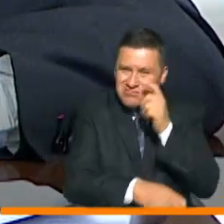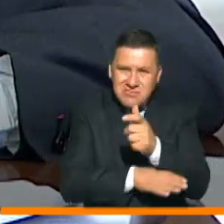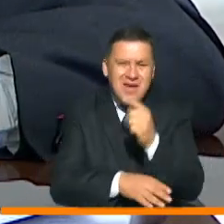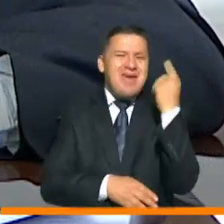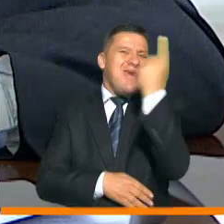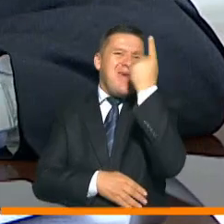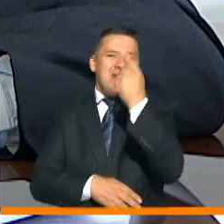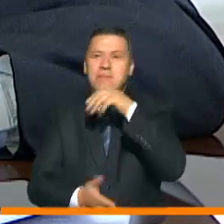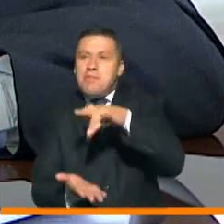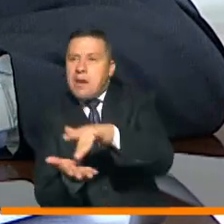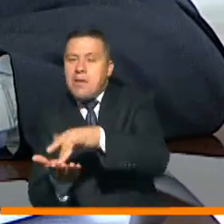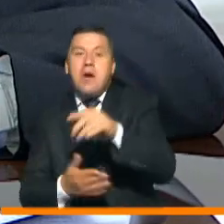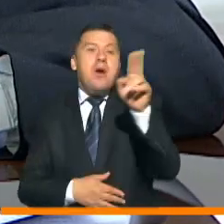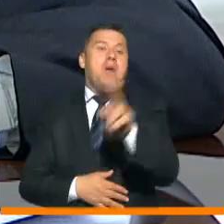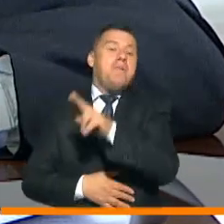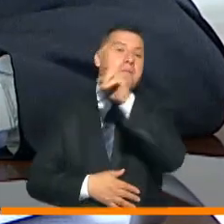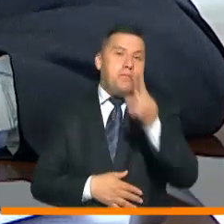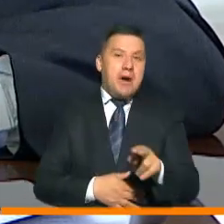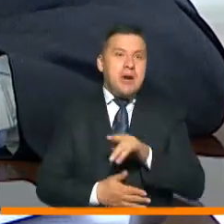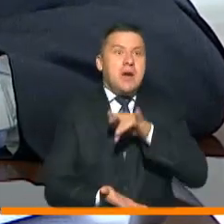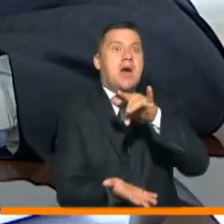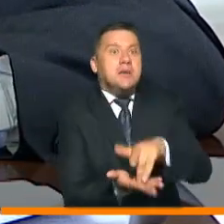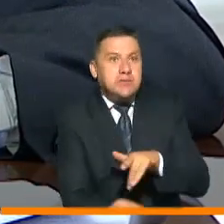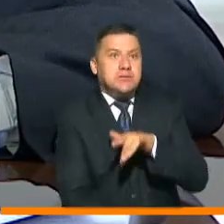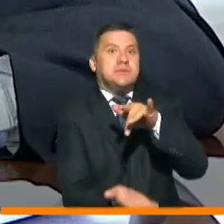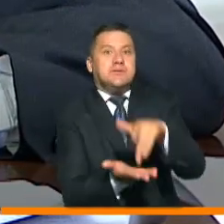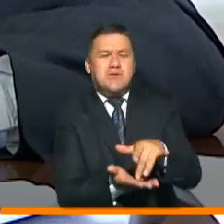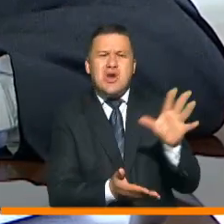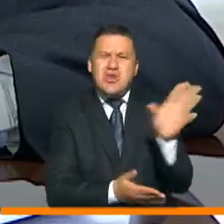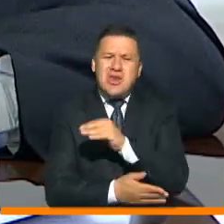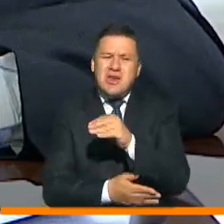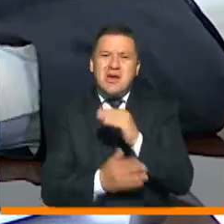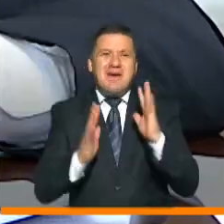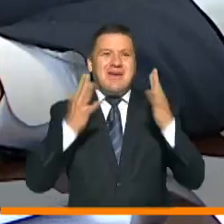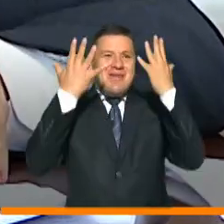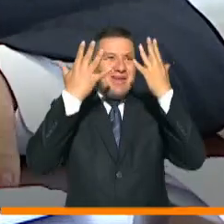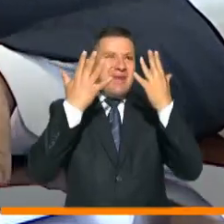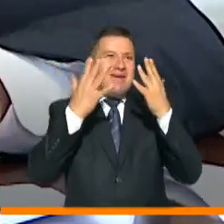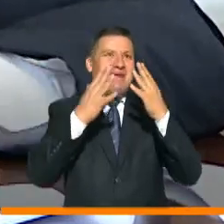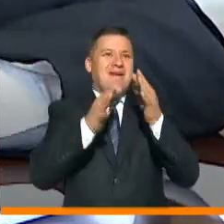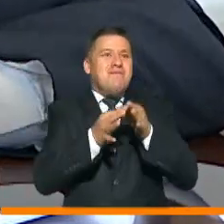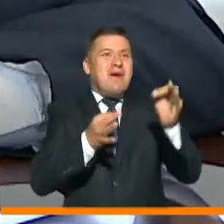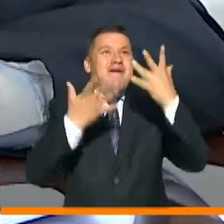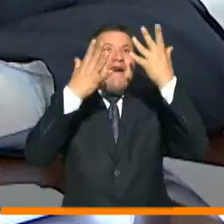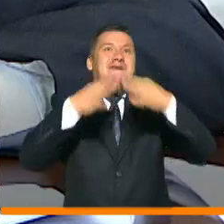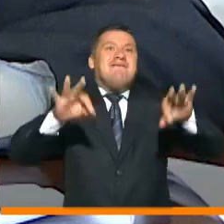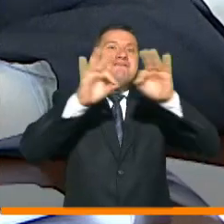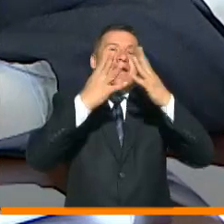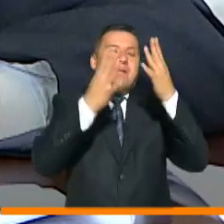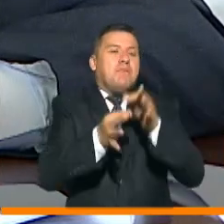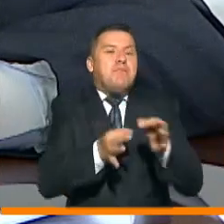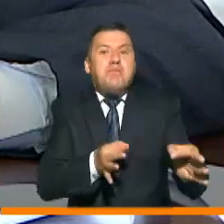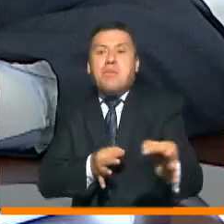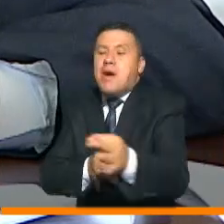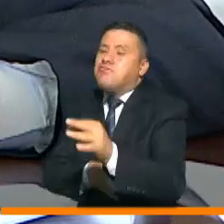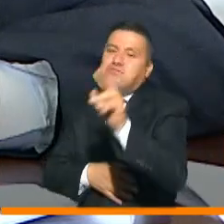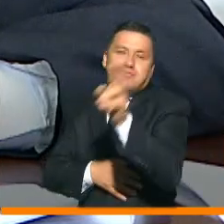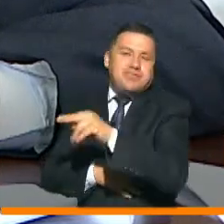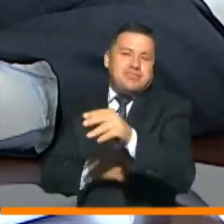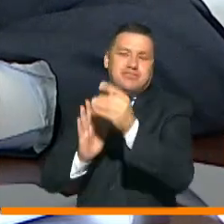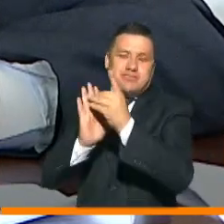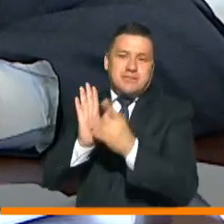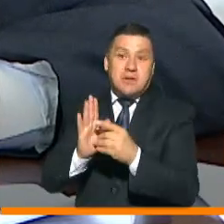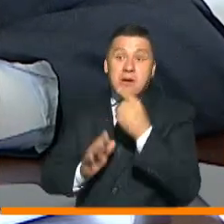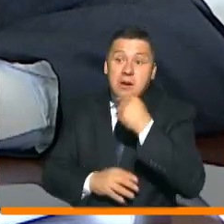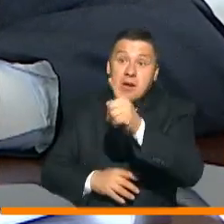en general, prohibir la realización presencial de todo tipo de celebraciones de carácter regional, y los municipios con ocupación